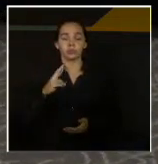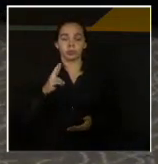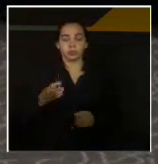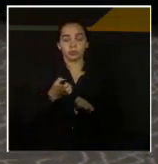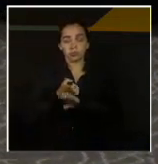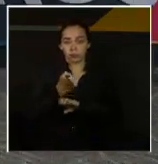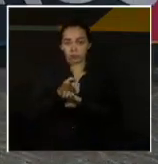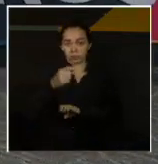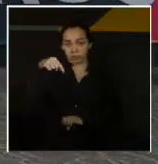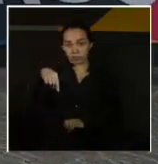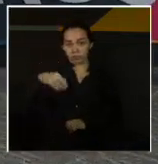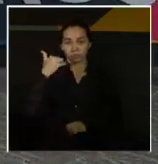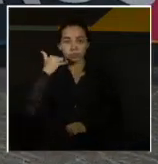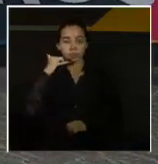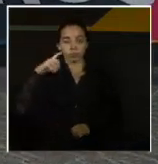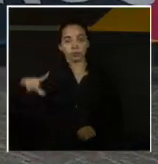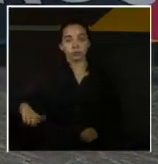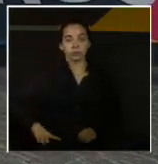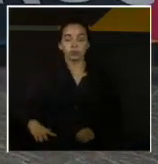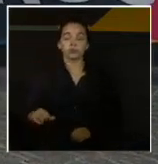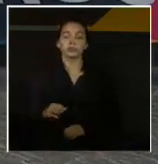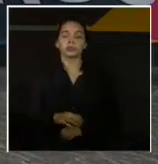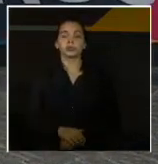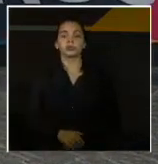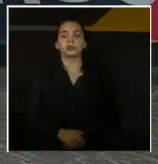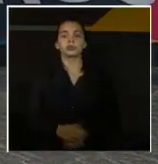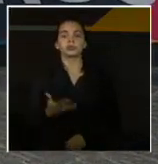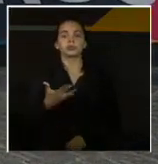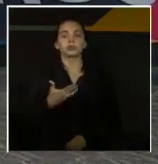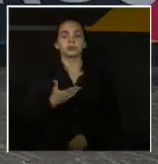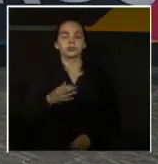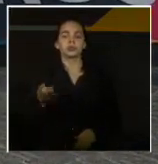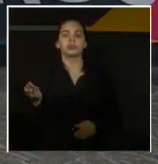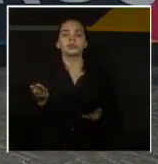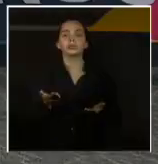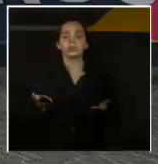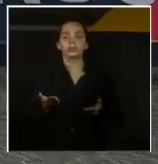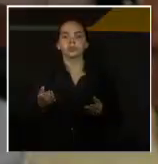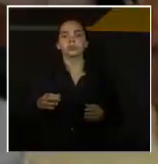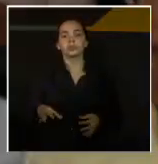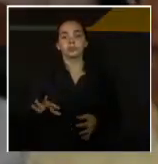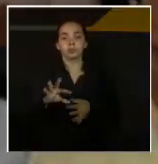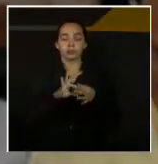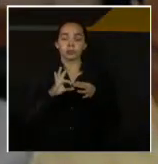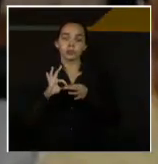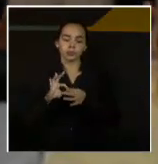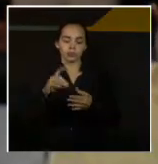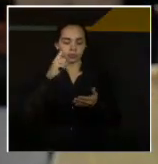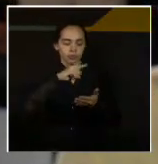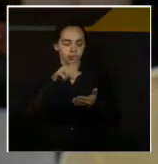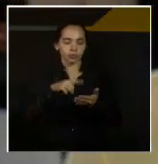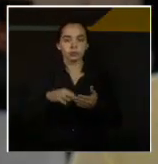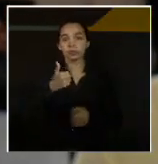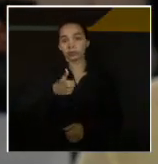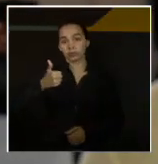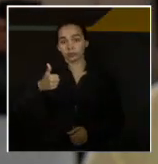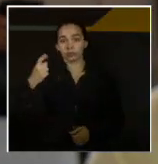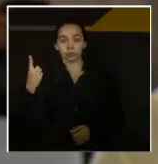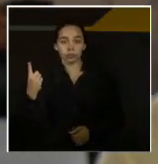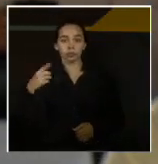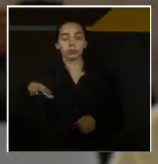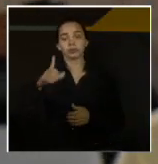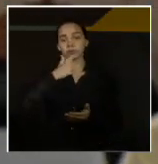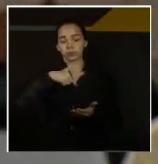Estado, en lo que respecta al gobierno del Estado. Tenemos que llevar a cabo órganos internos de control en cada una de las